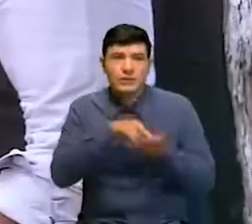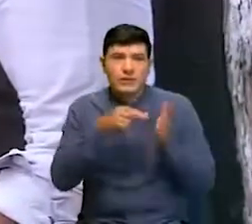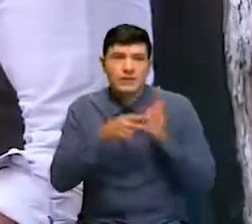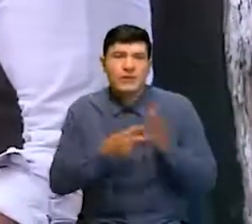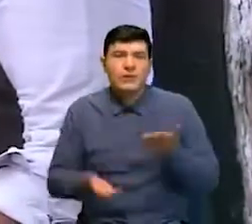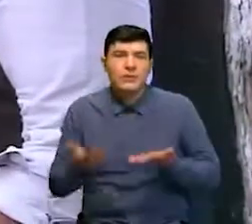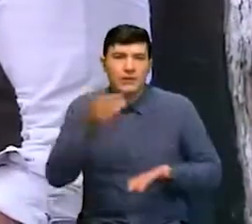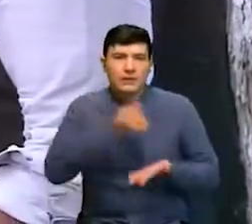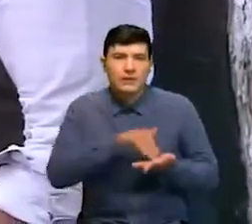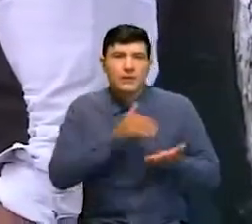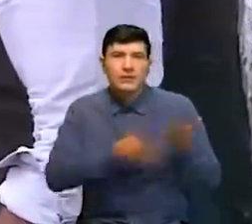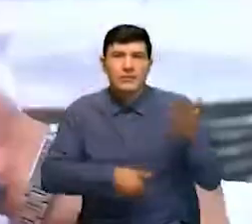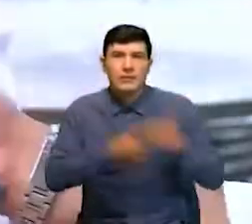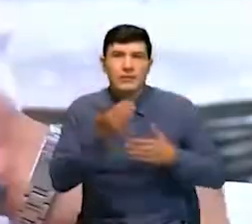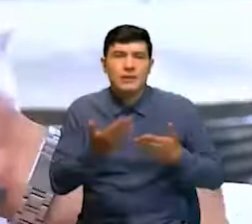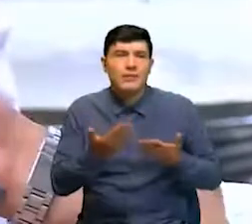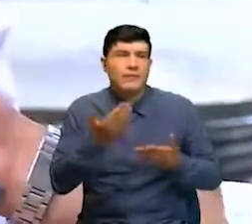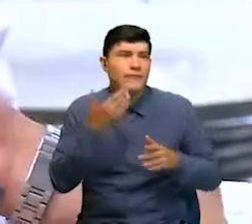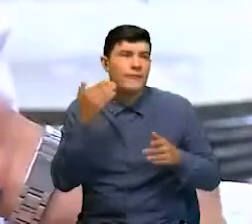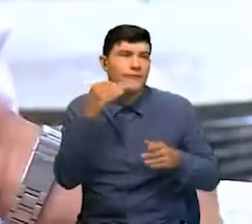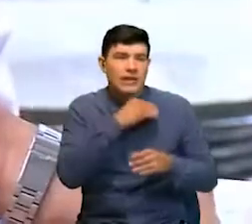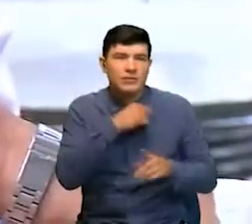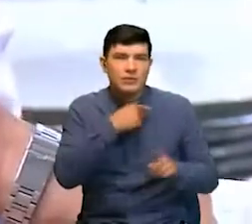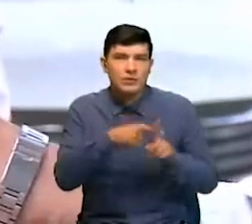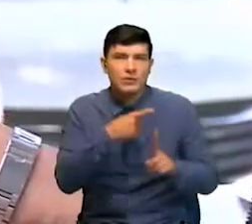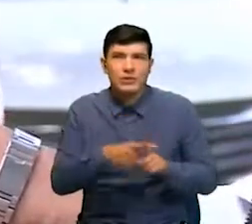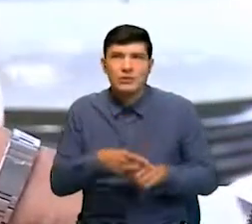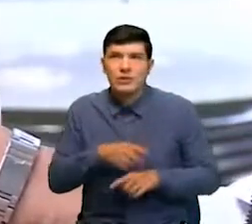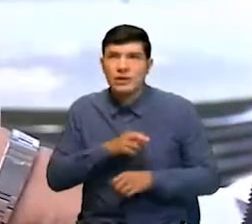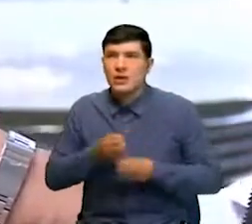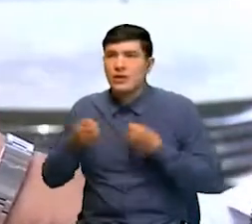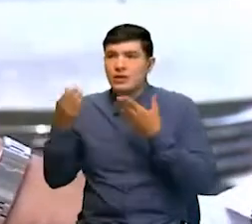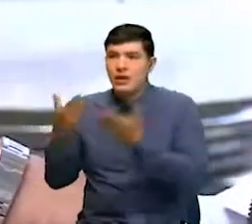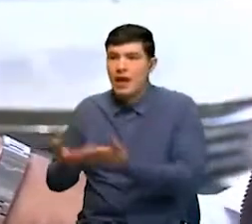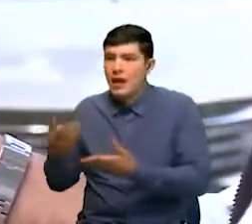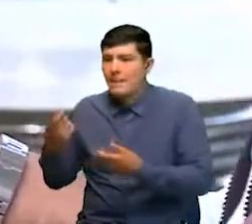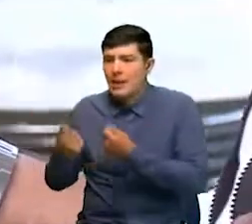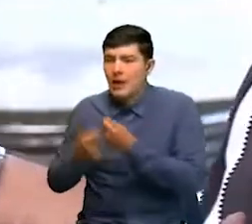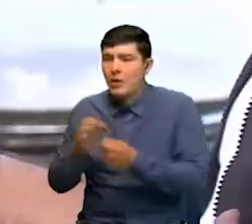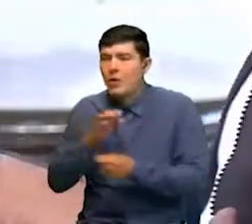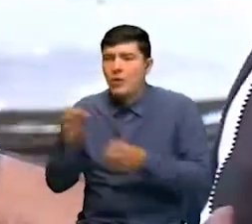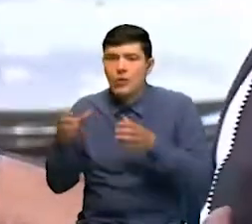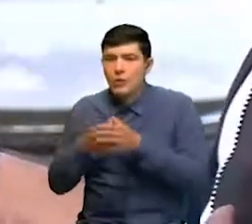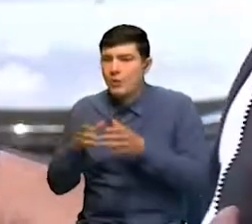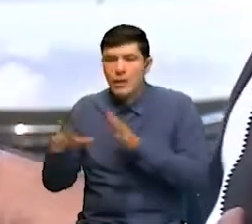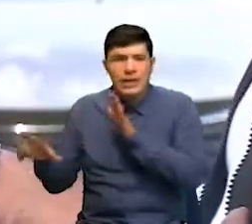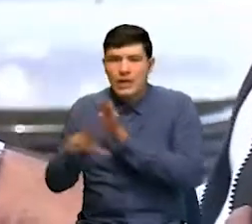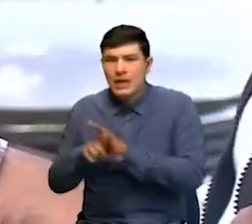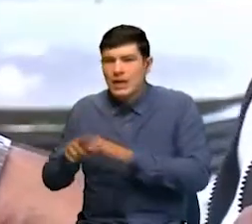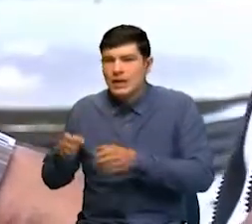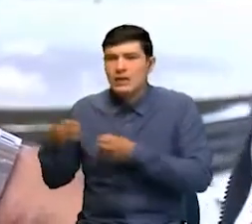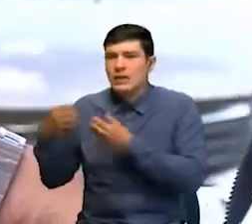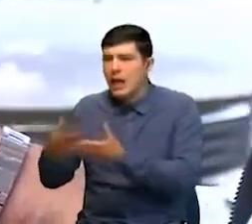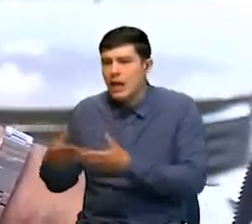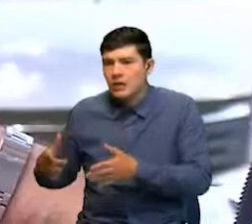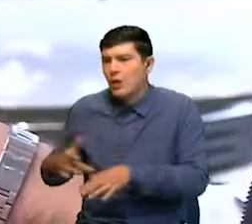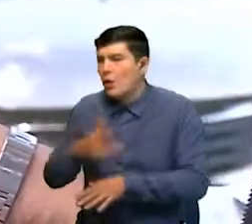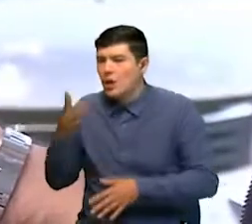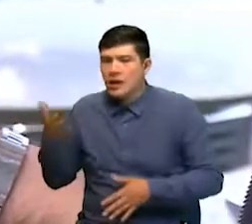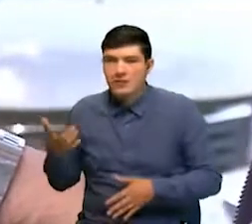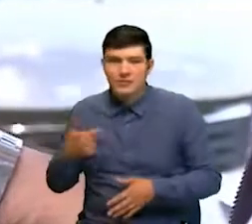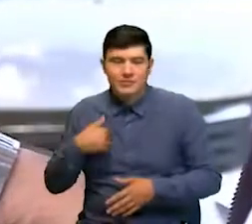que si toca matar matamos que si toca dar plata y que nos aliamos con un grupo ilegal yo no creo digamos que